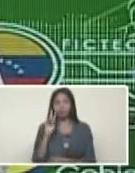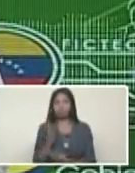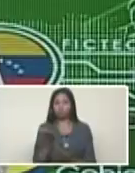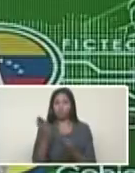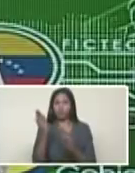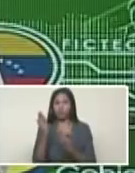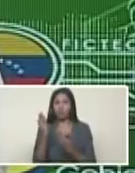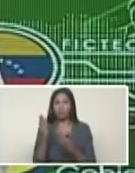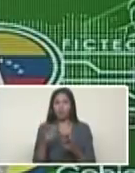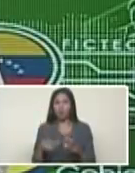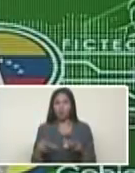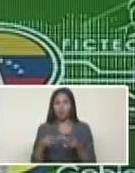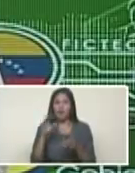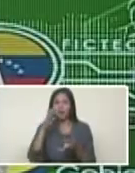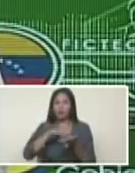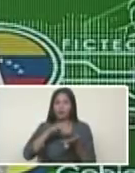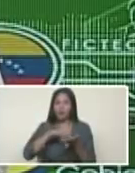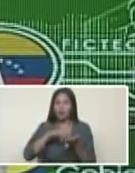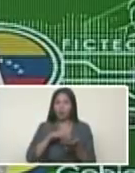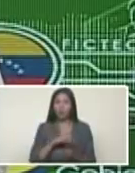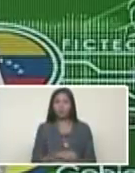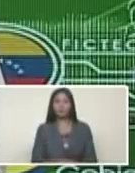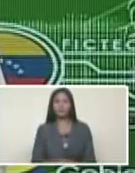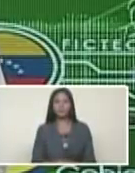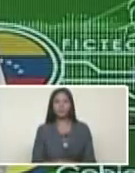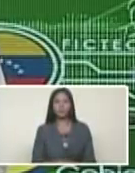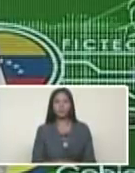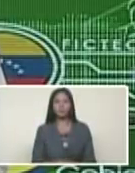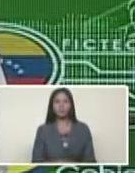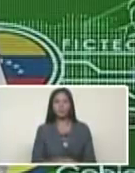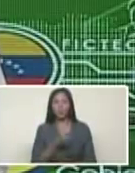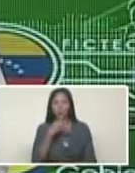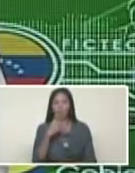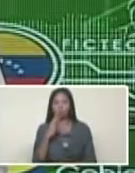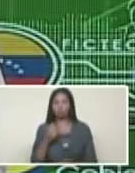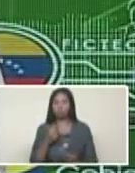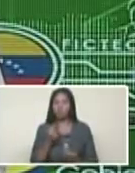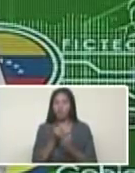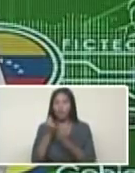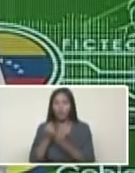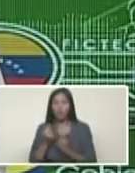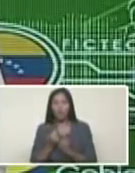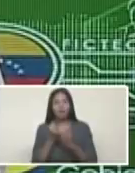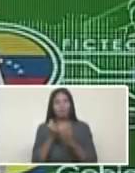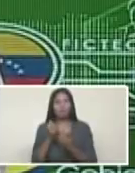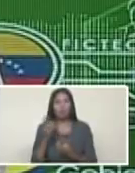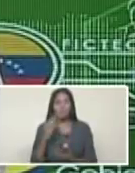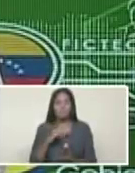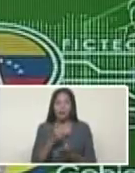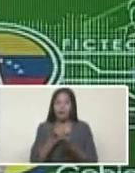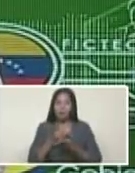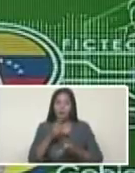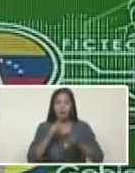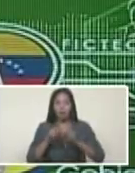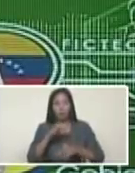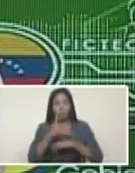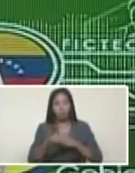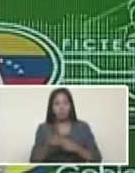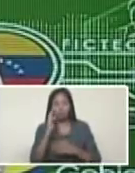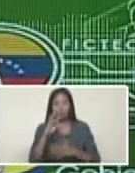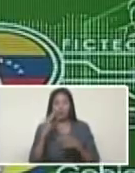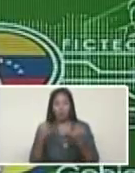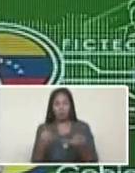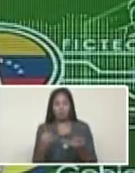en Cabín, en Aragua. Y bueno, ayudando, apoyando algunos proyectos que ya son una